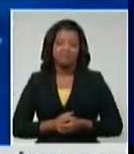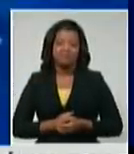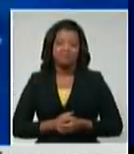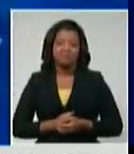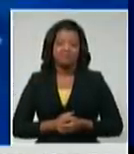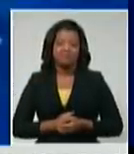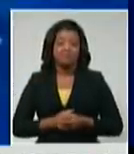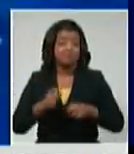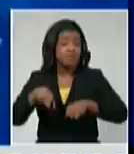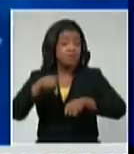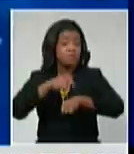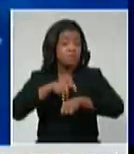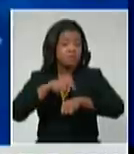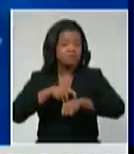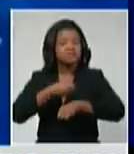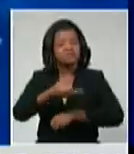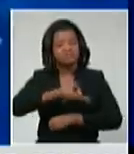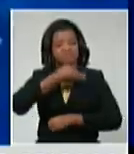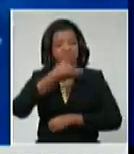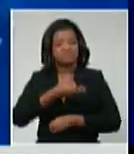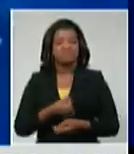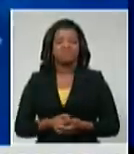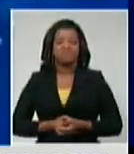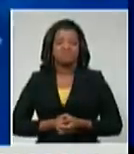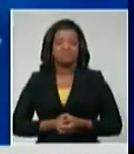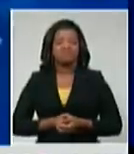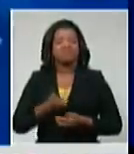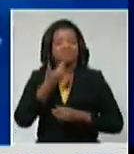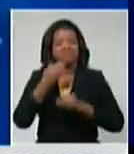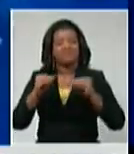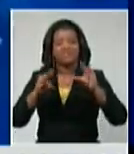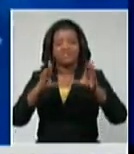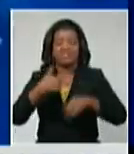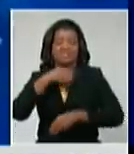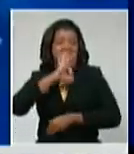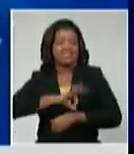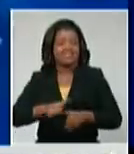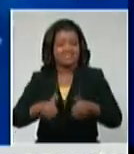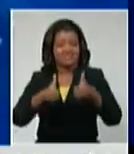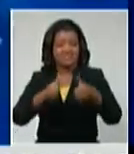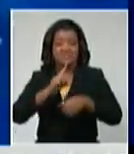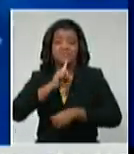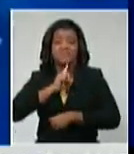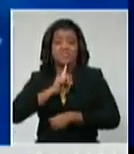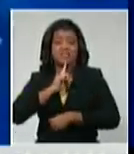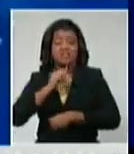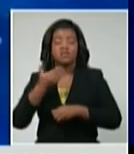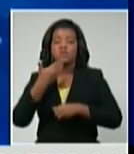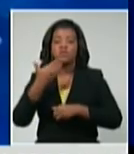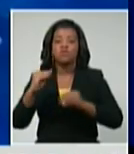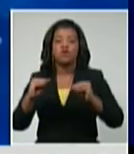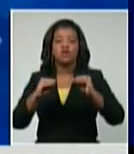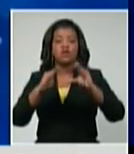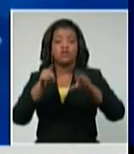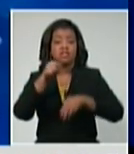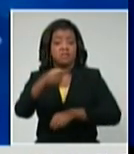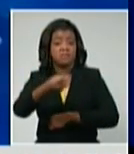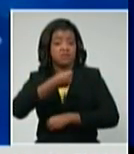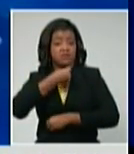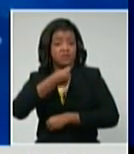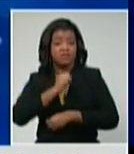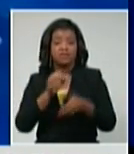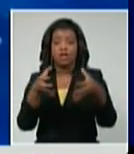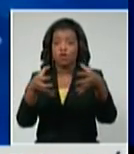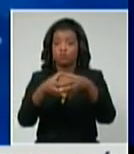momento siempre la palabra. El gusto es el mío los viernes, siempre es un gusto, ¿no? Y buenos días a Gisela, al equipo que nos